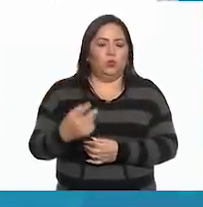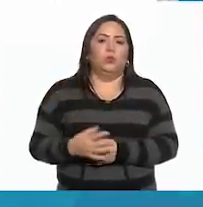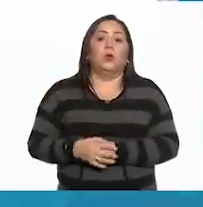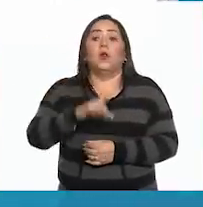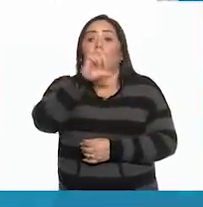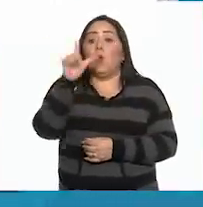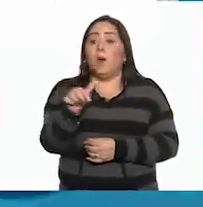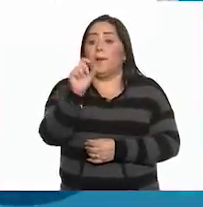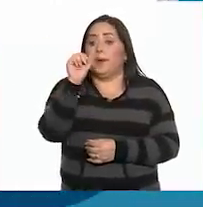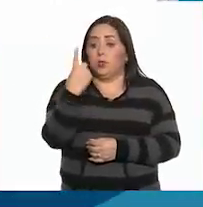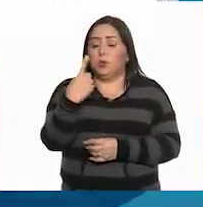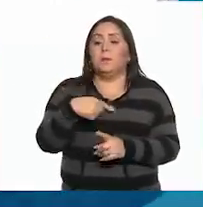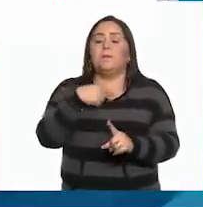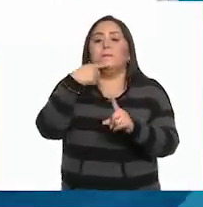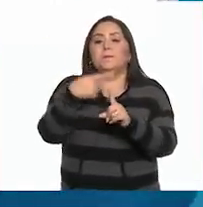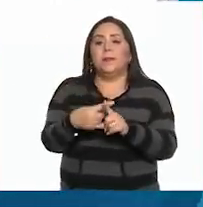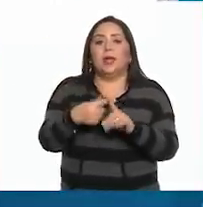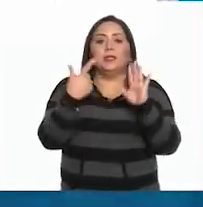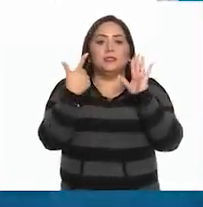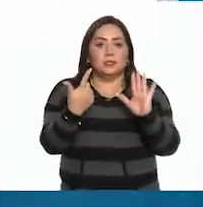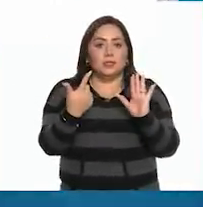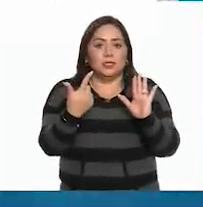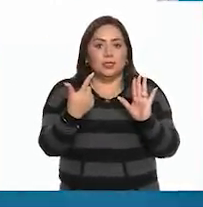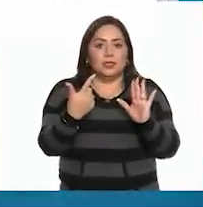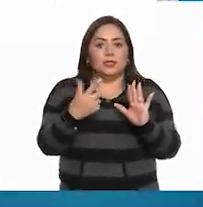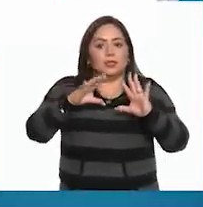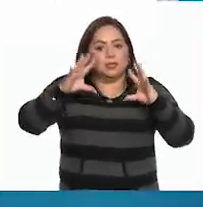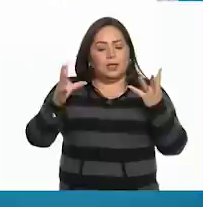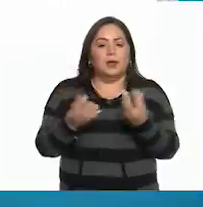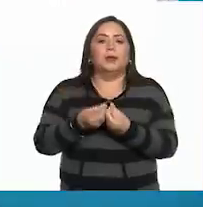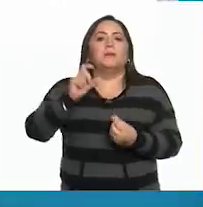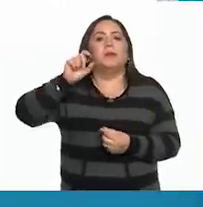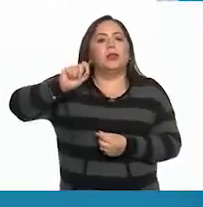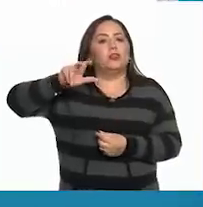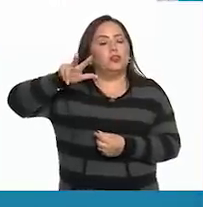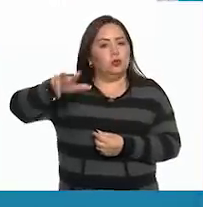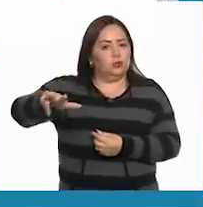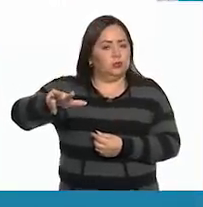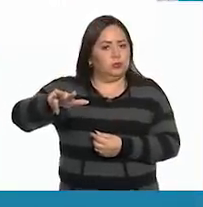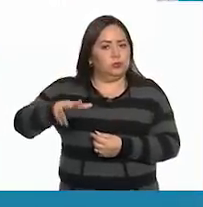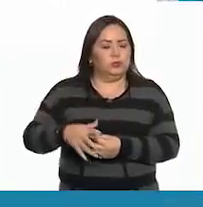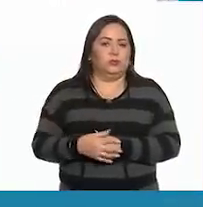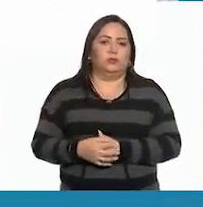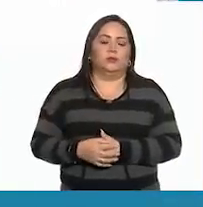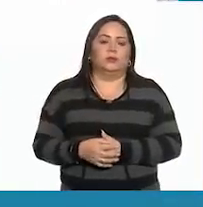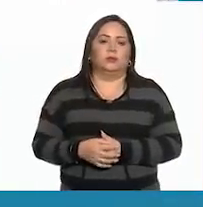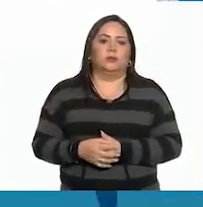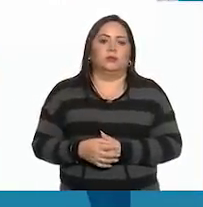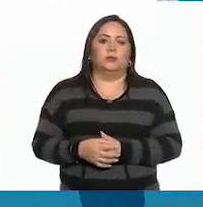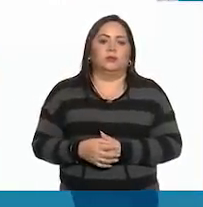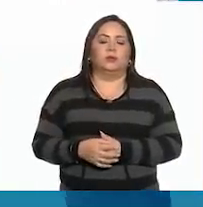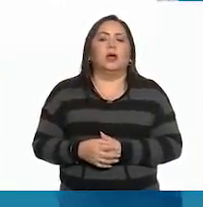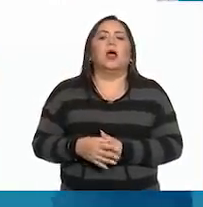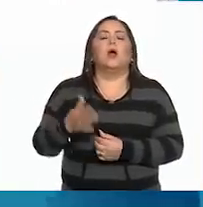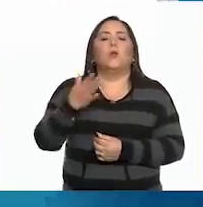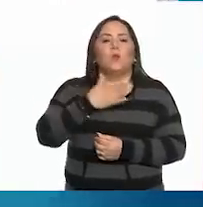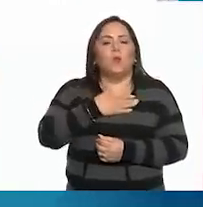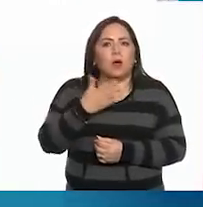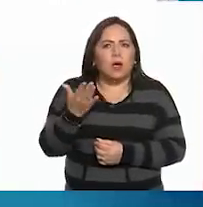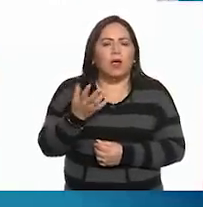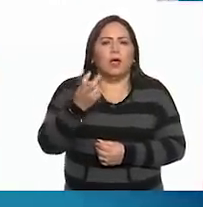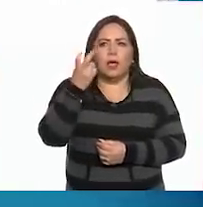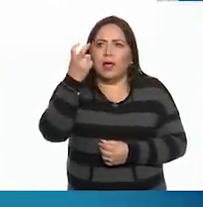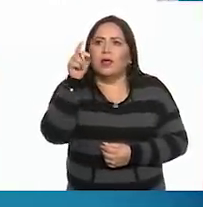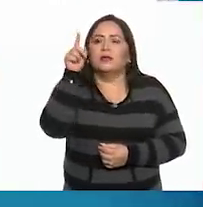Luego a 21 tendría que sumarle 7. Y eso nos daría 28 círculos. Y bueno, justamente